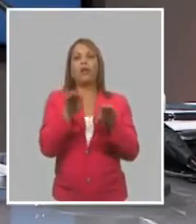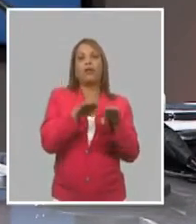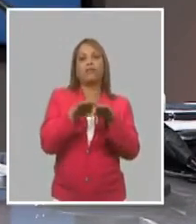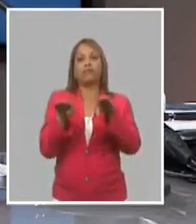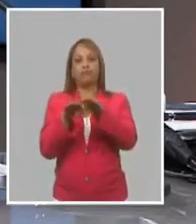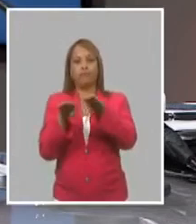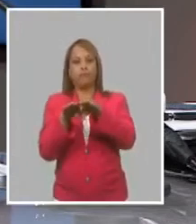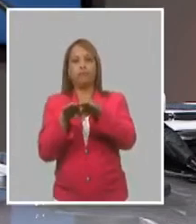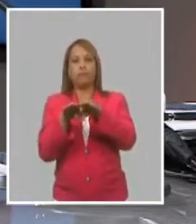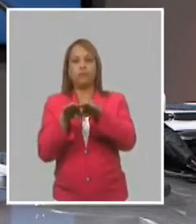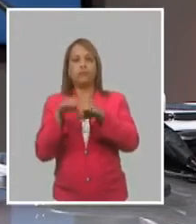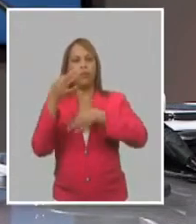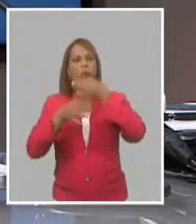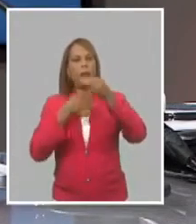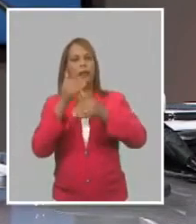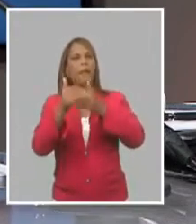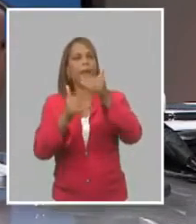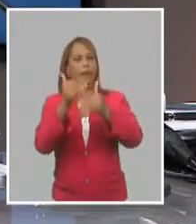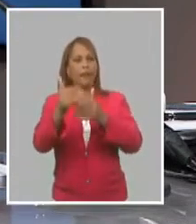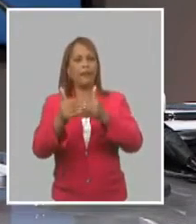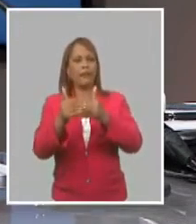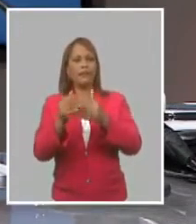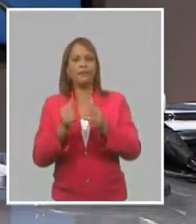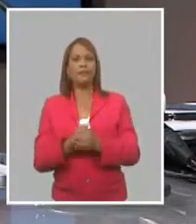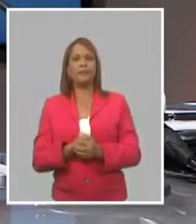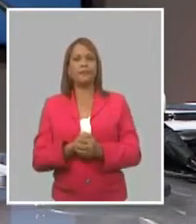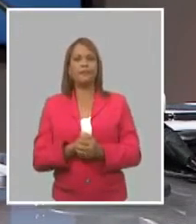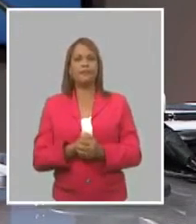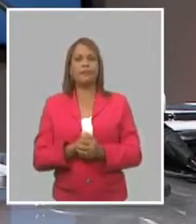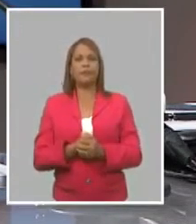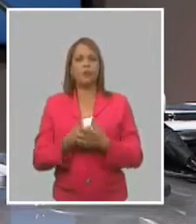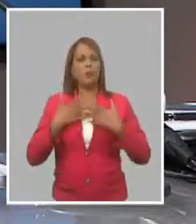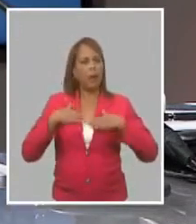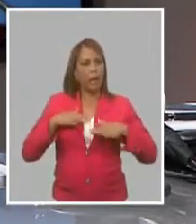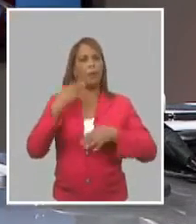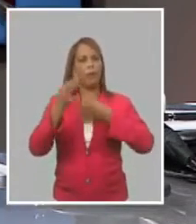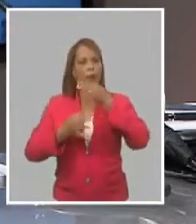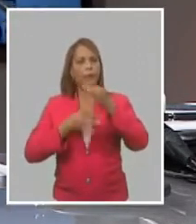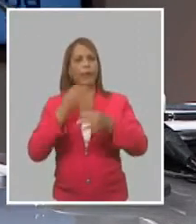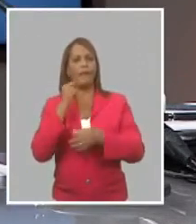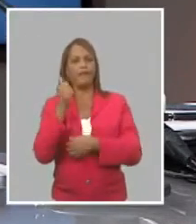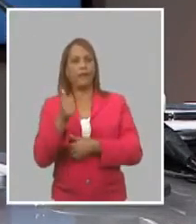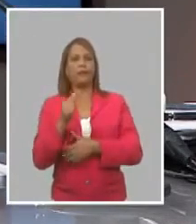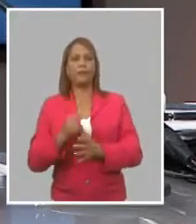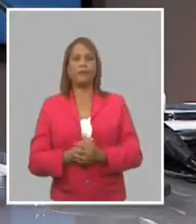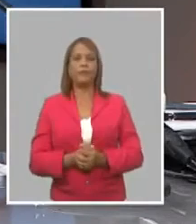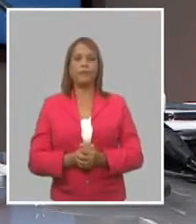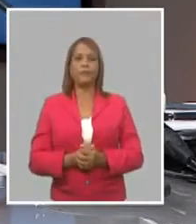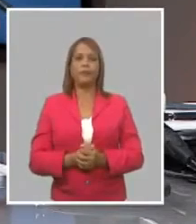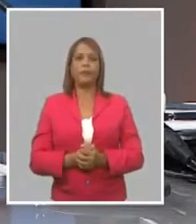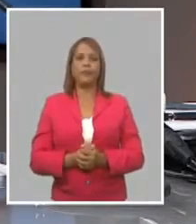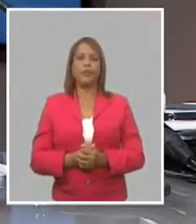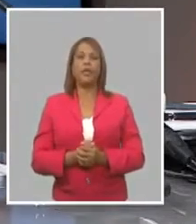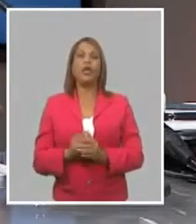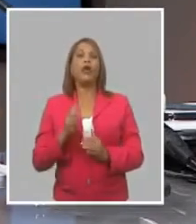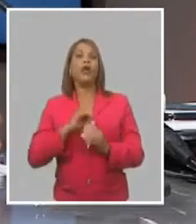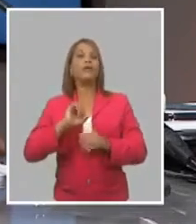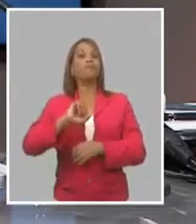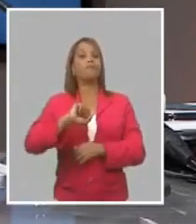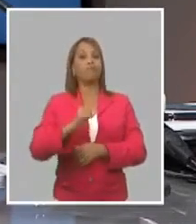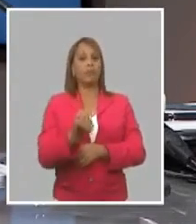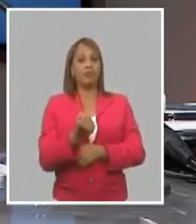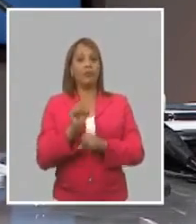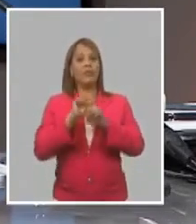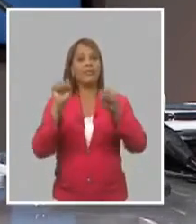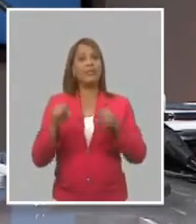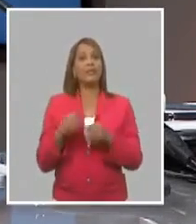tipo, con más, en un par de minutos, con más calma. Y eso lleva un nivel de presión sobre